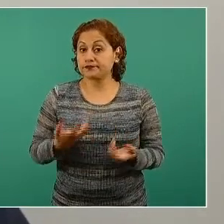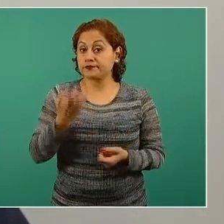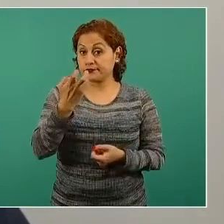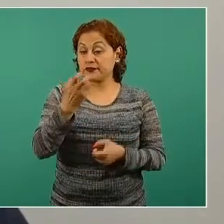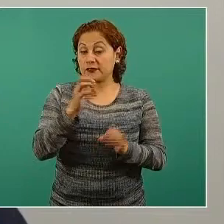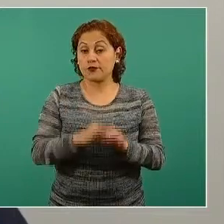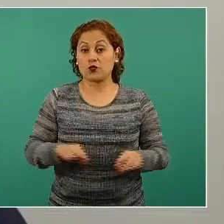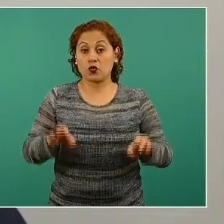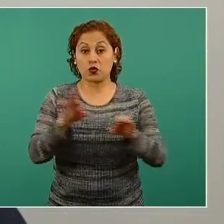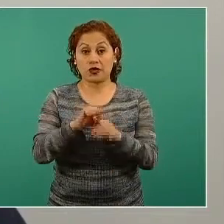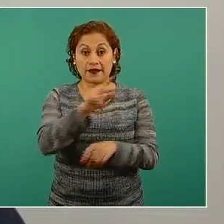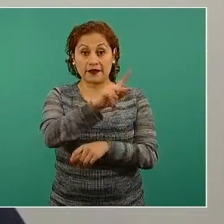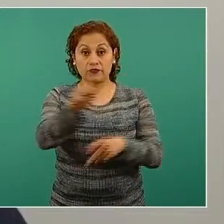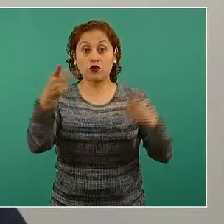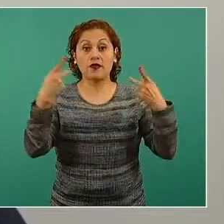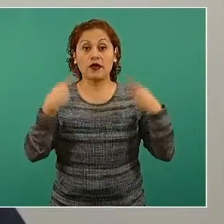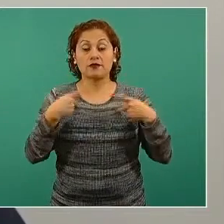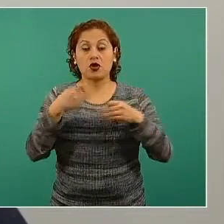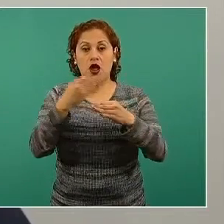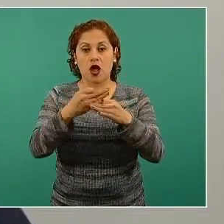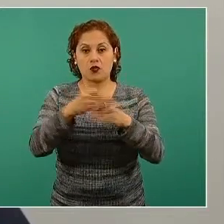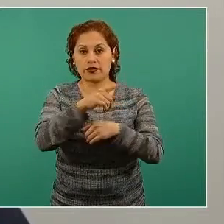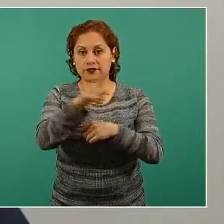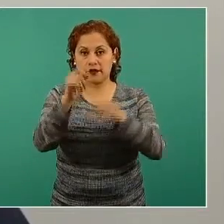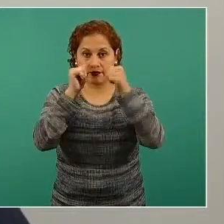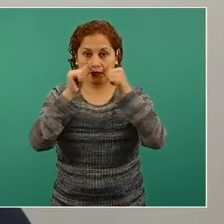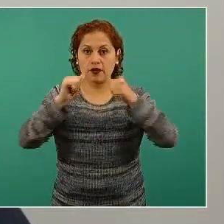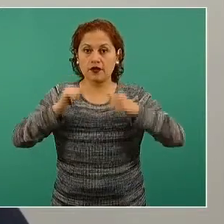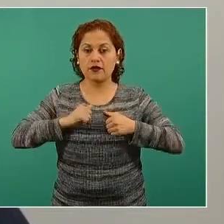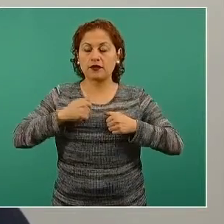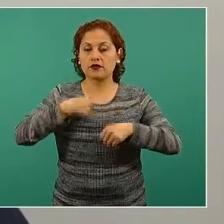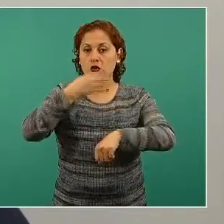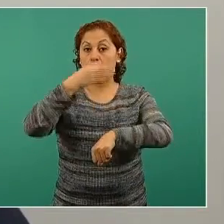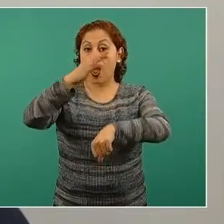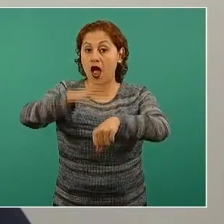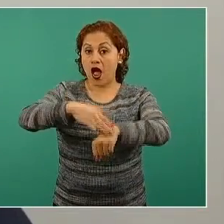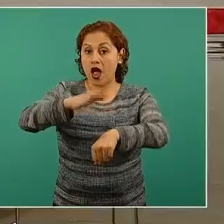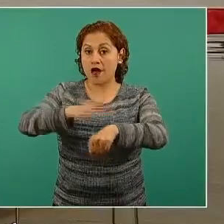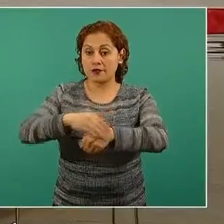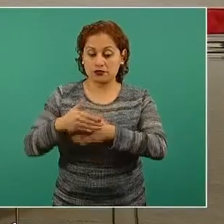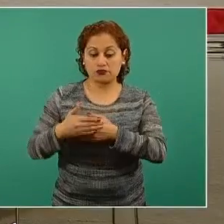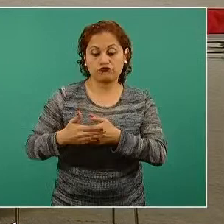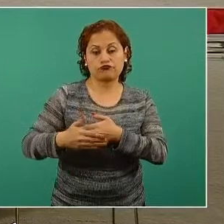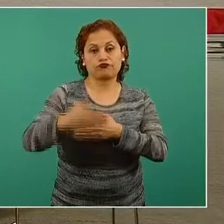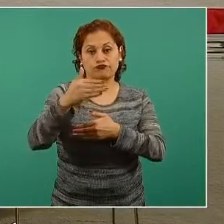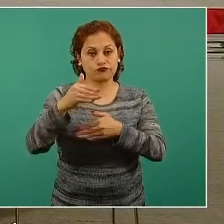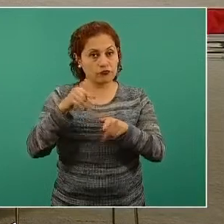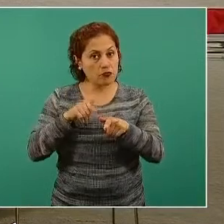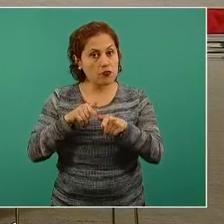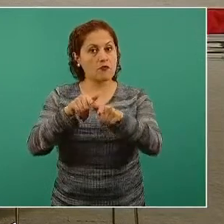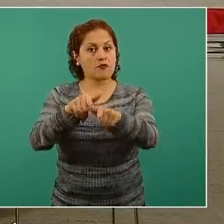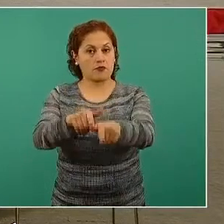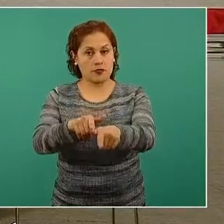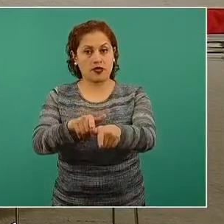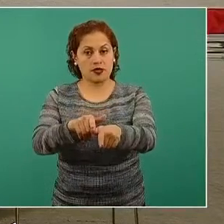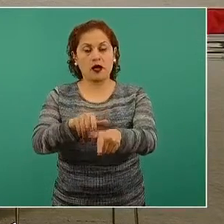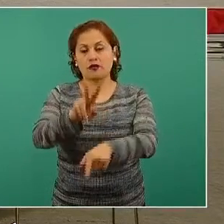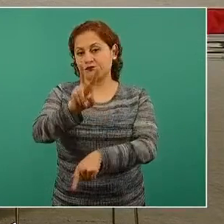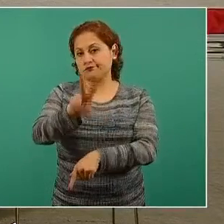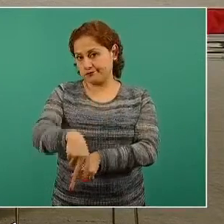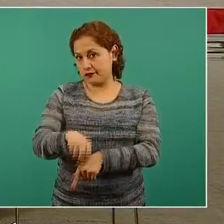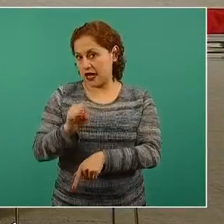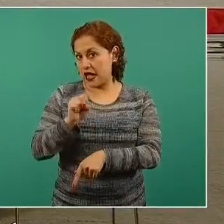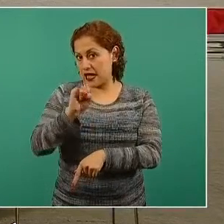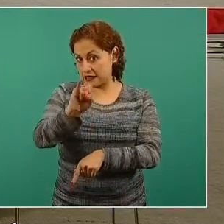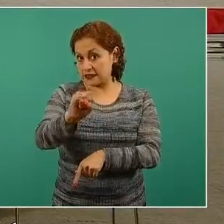población que debe de continuar en estos siguientes meses. Si bien es cierto, hemos visto una reducción importante de